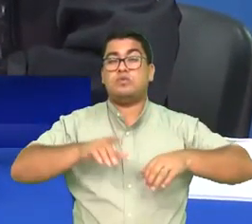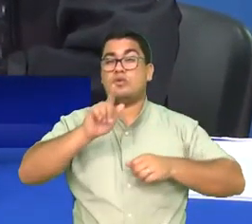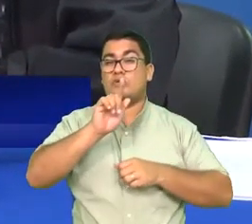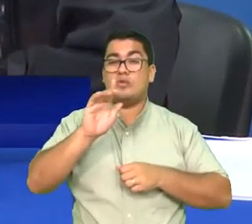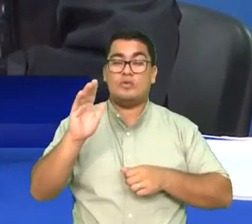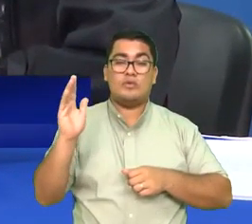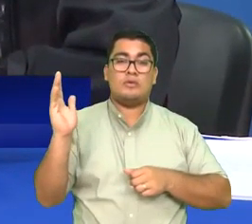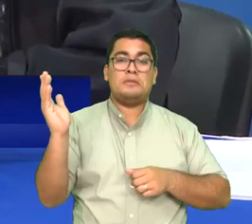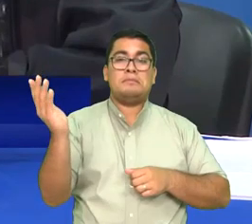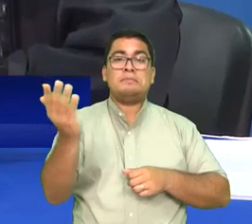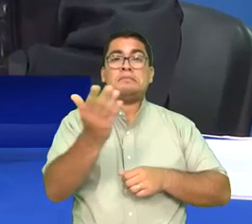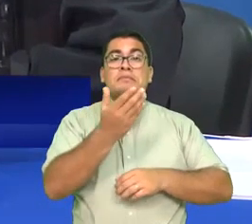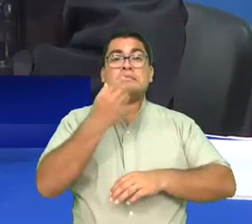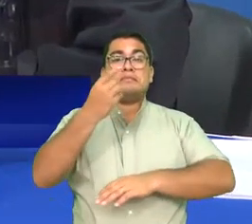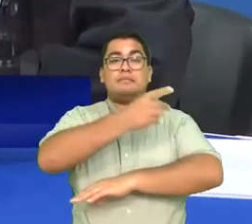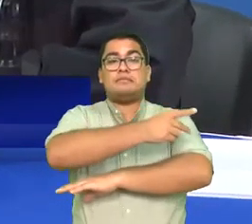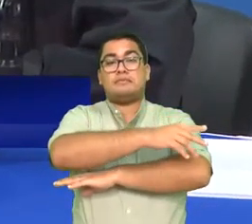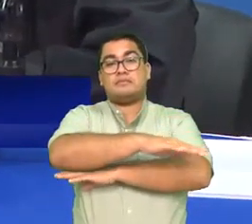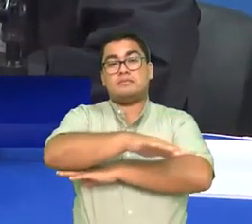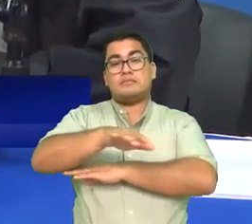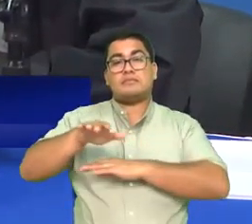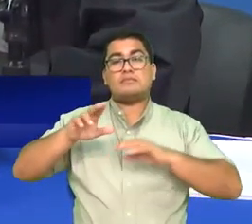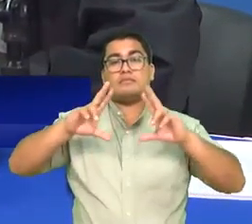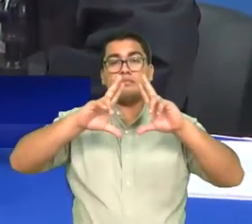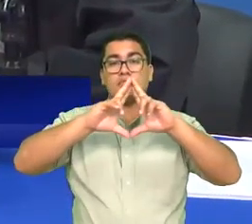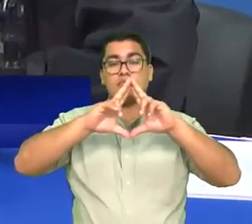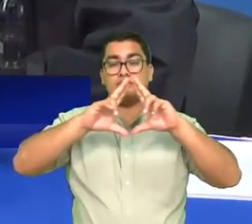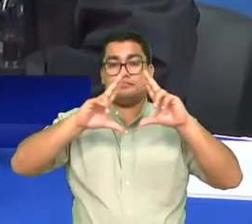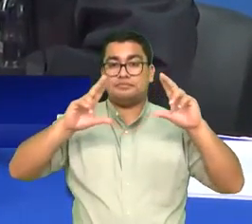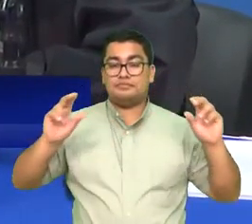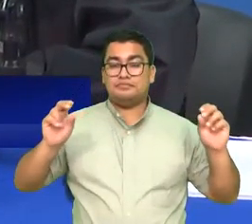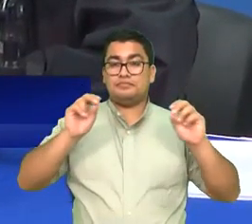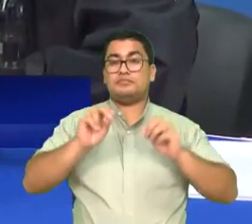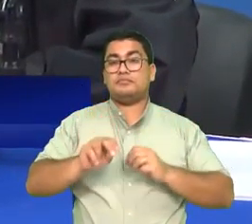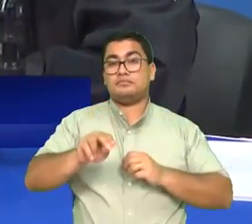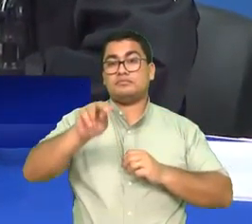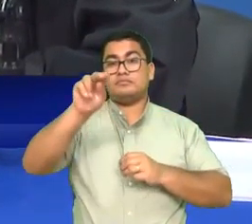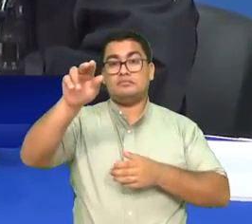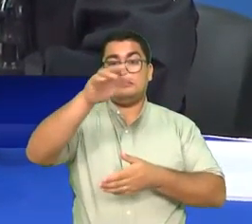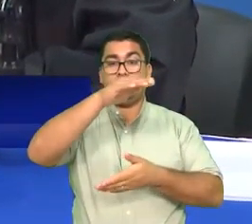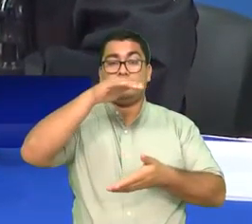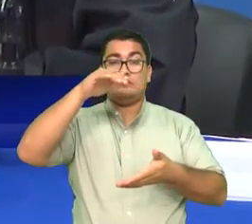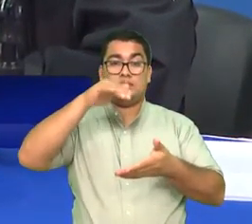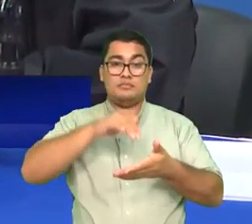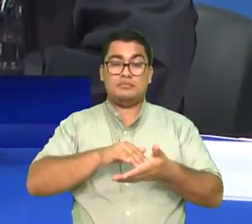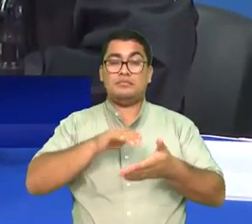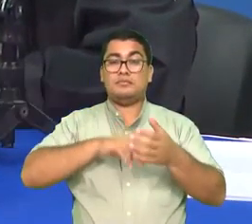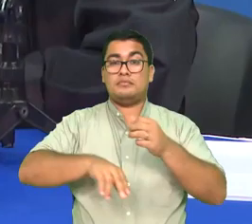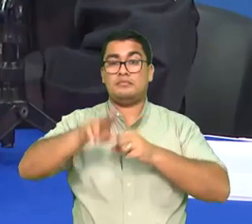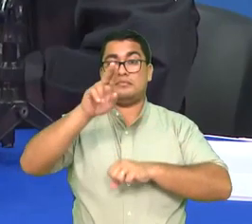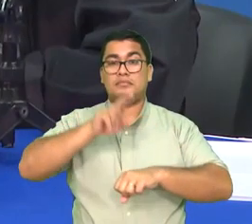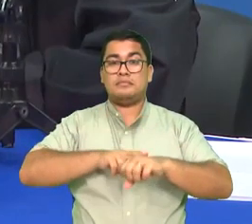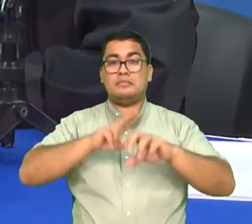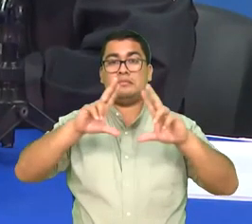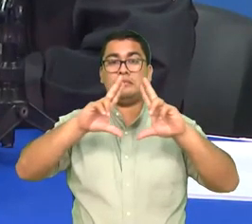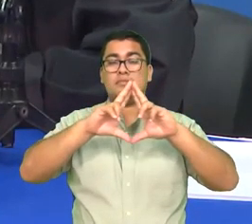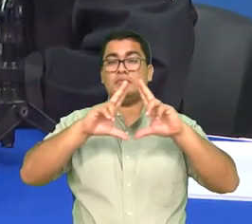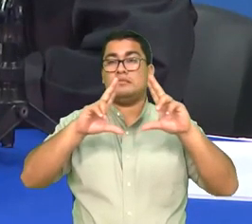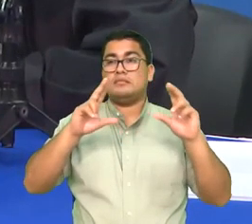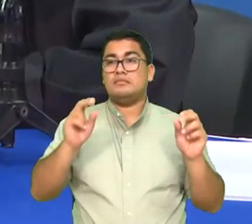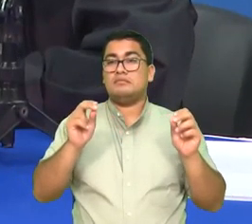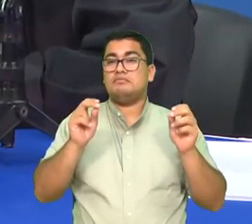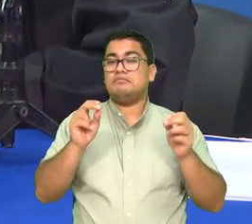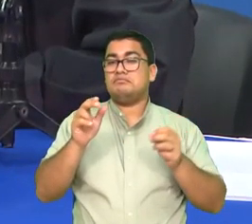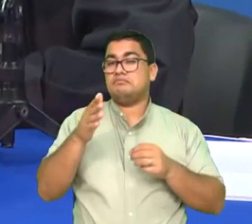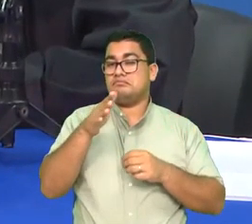la región Pacífico de Nicaragua, región norte y centro del territorio nacional, con acumulados que